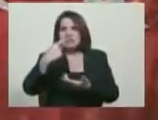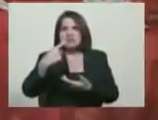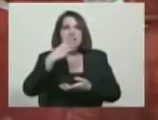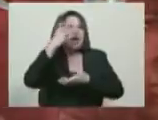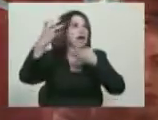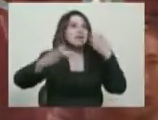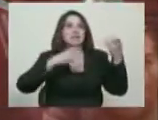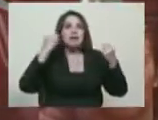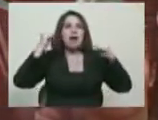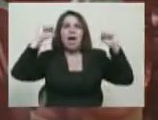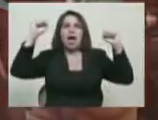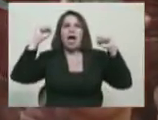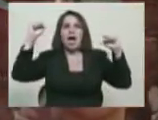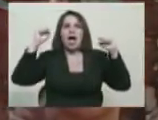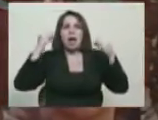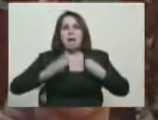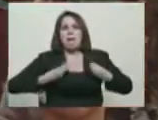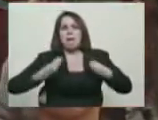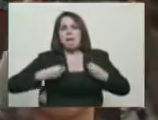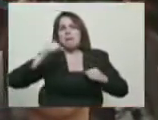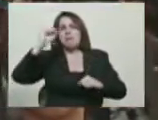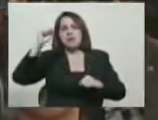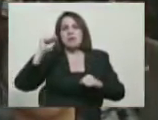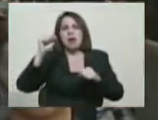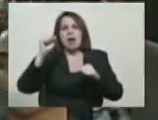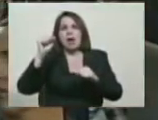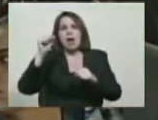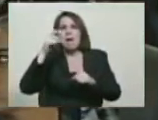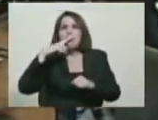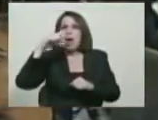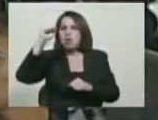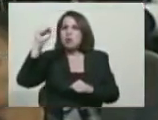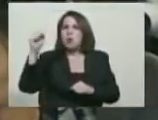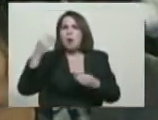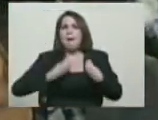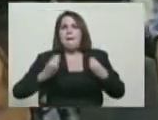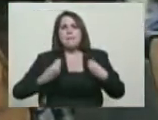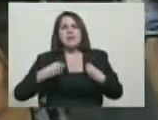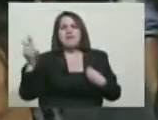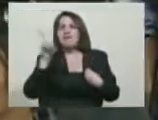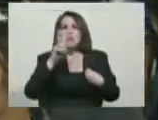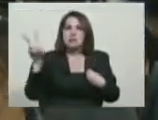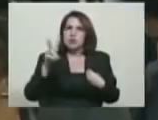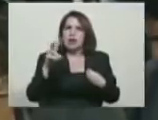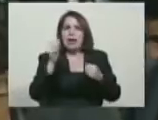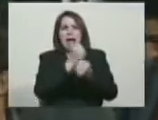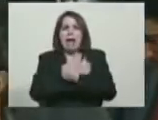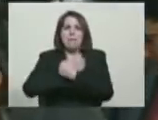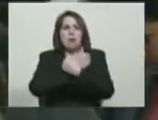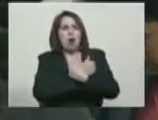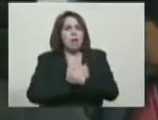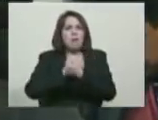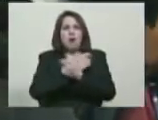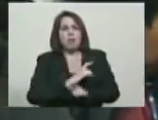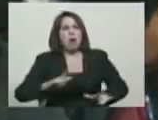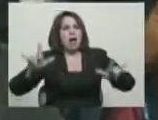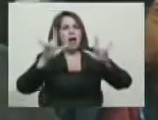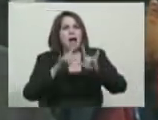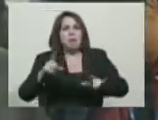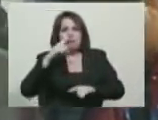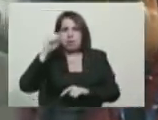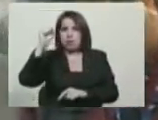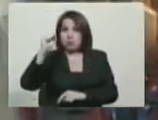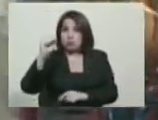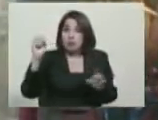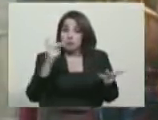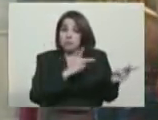Maduro, Maduro, amor, amor, amor. Me invitaron para un acto con todos los movimientos sindicales,